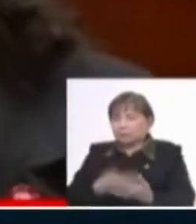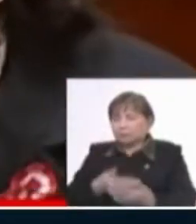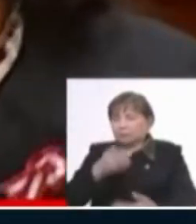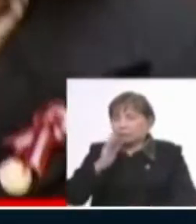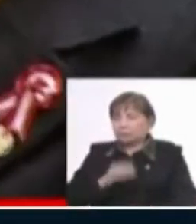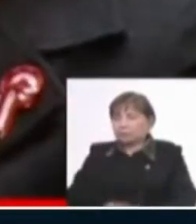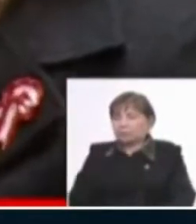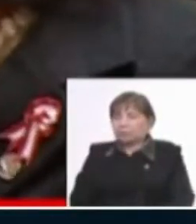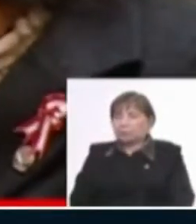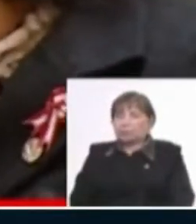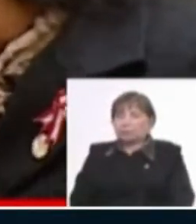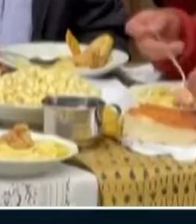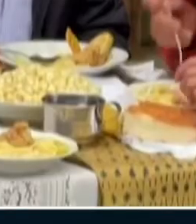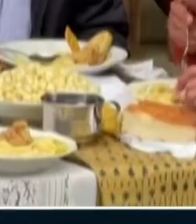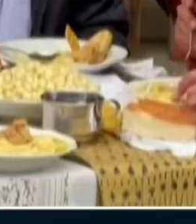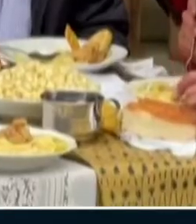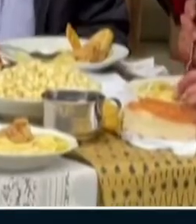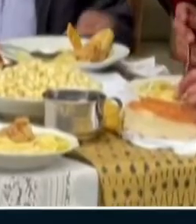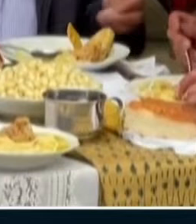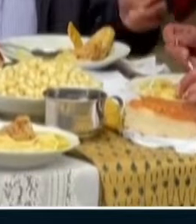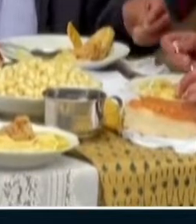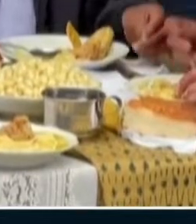el mismo juego. Ahora, Germán, pero